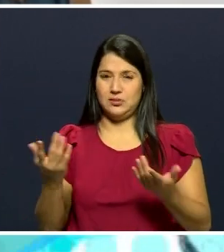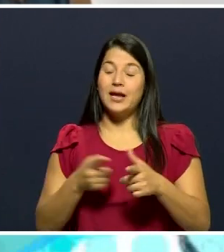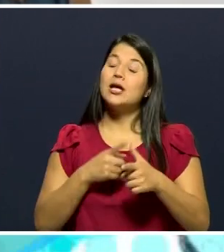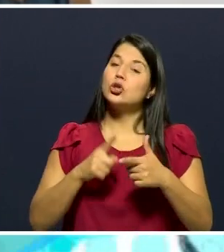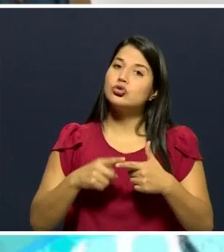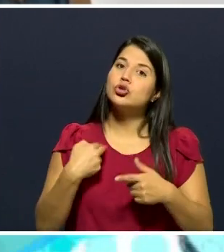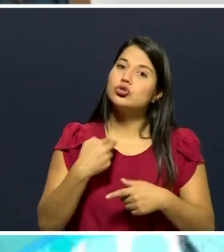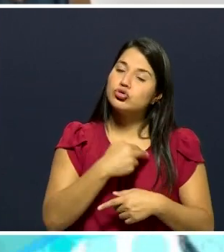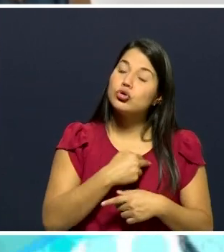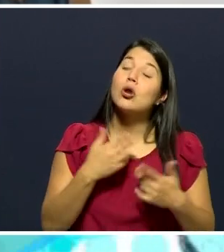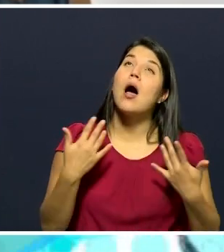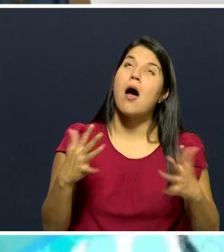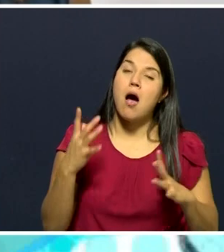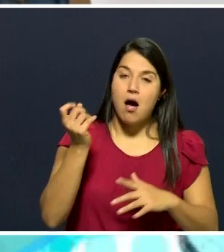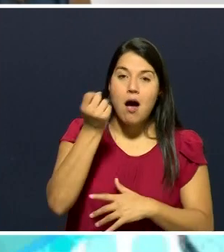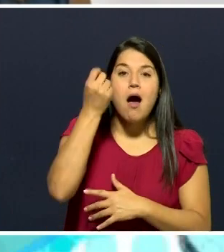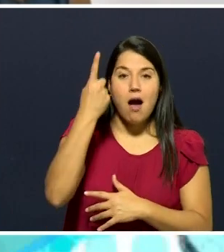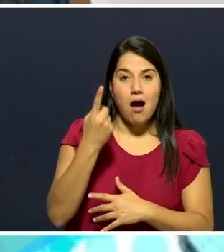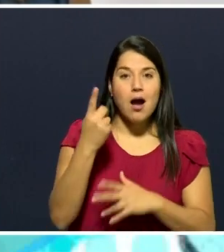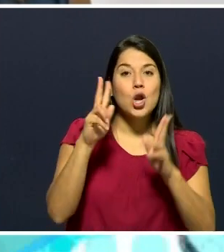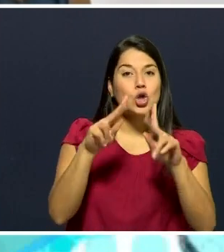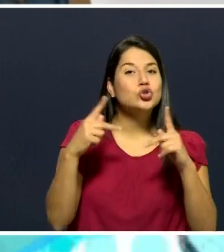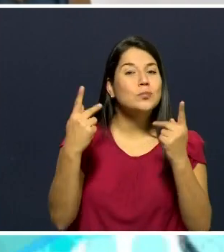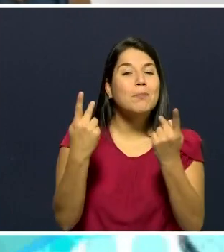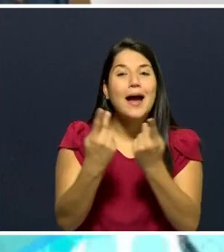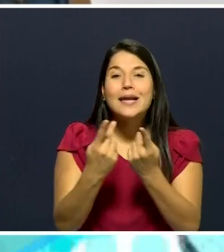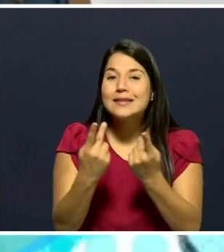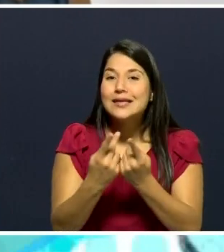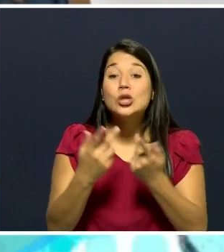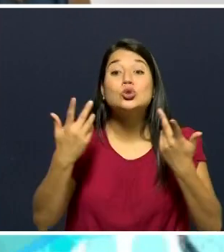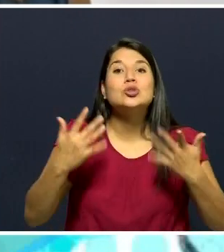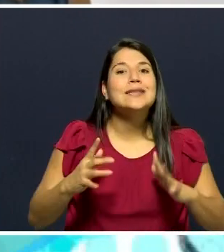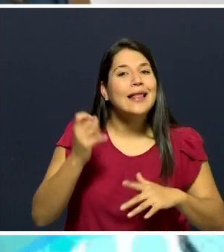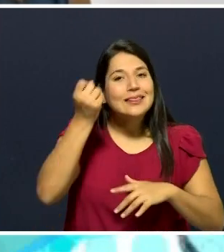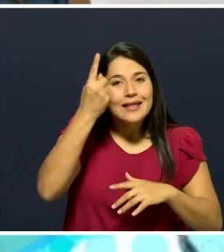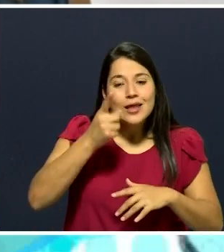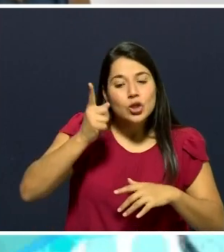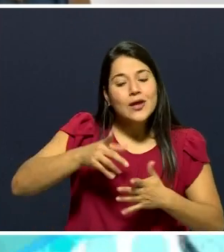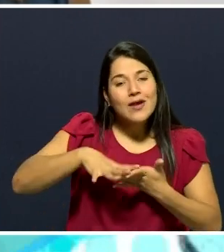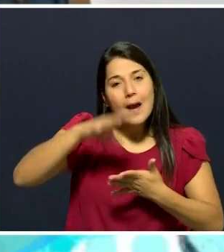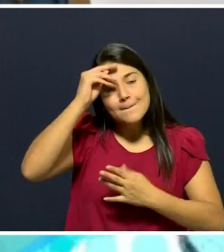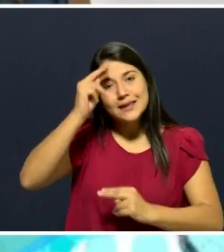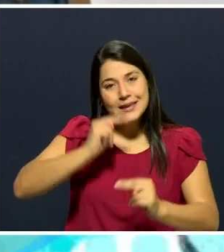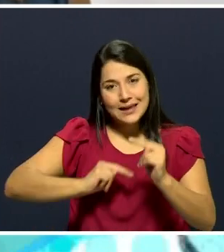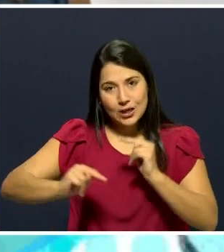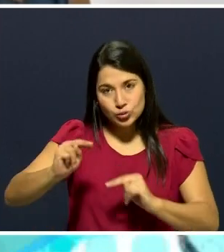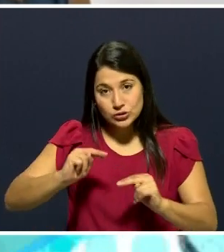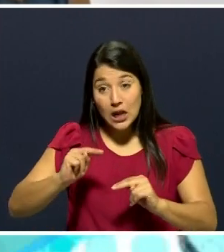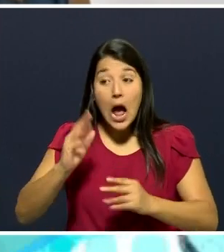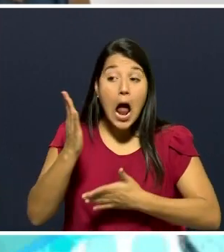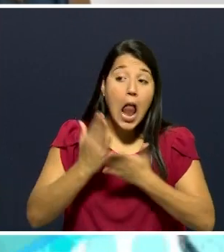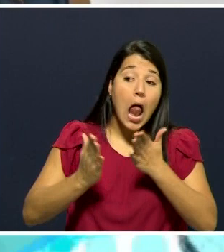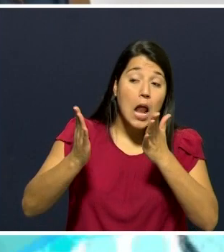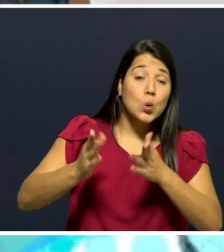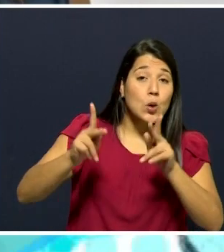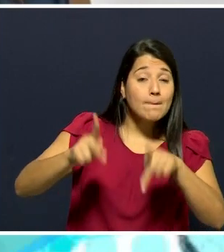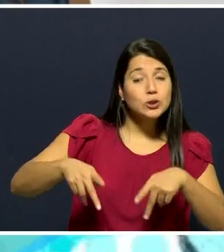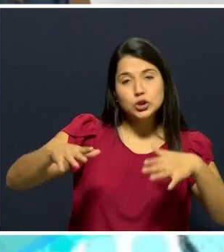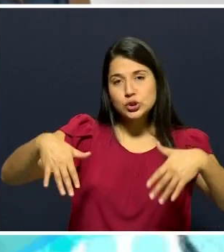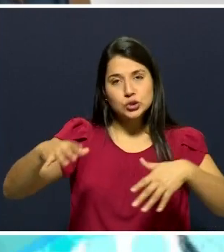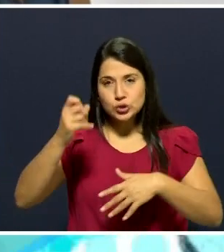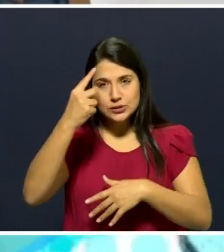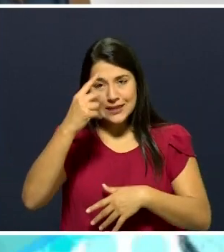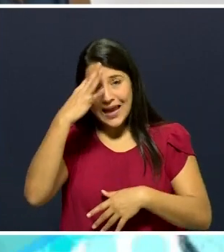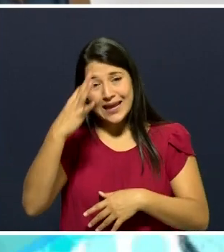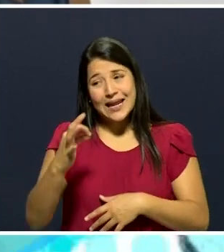entendido que tienen que ceder con todo lo que hay, y los que no han entendido son los que me parece que Ilka mencionó ahora